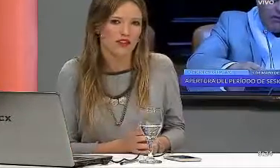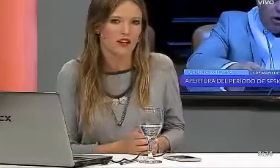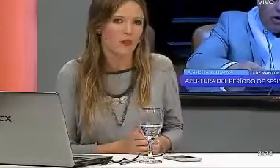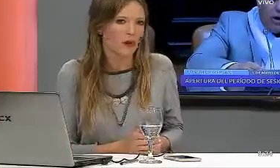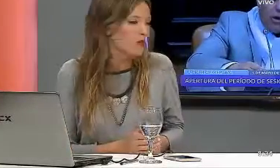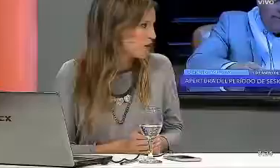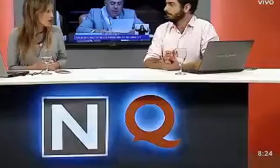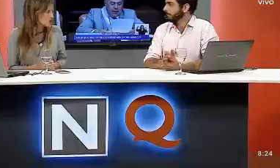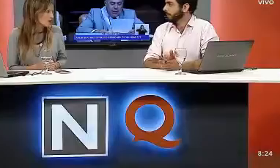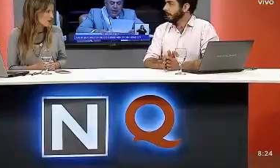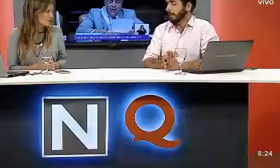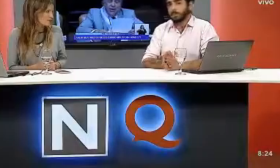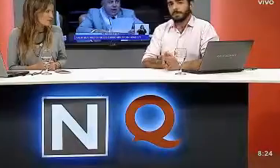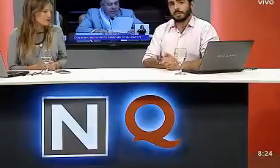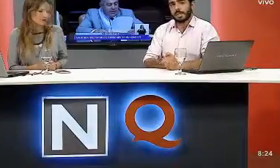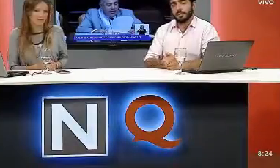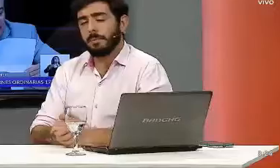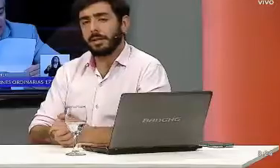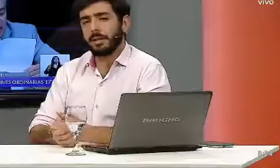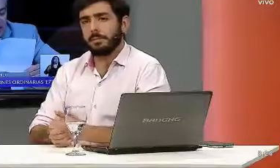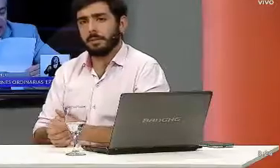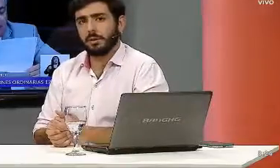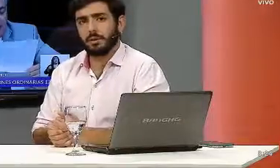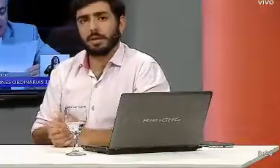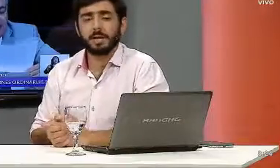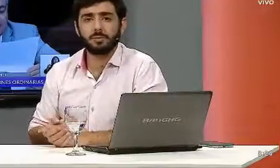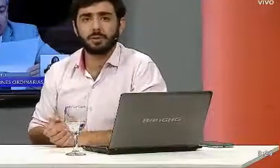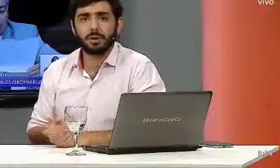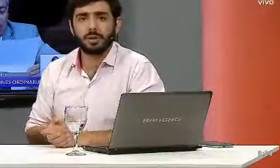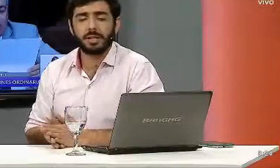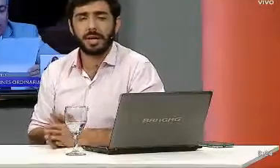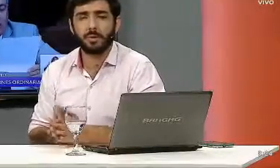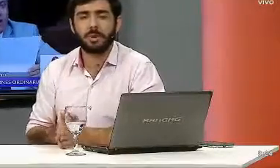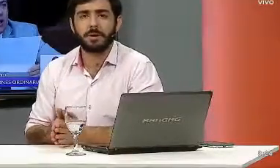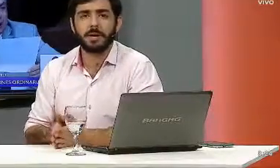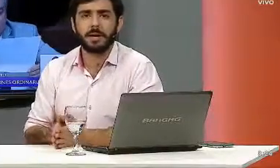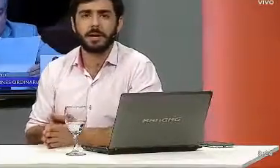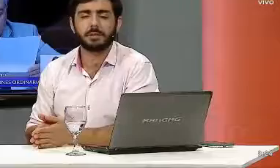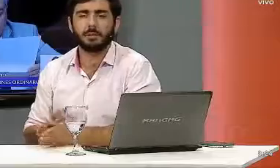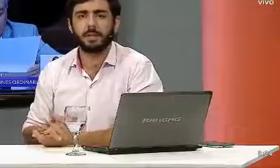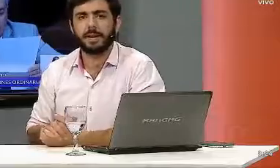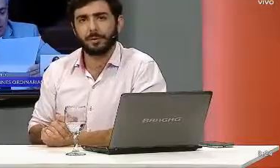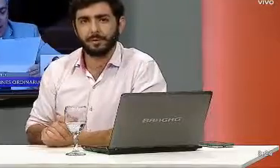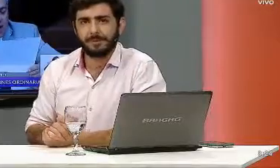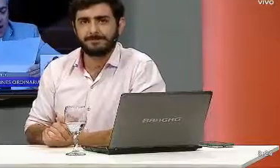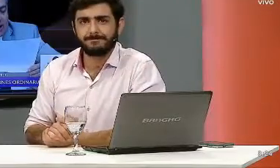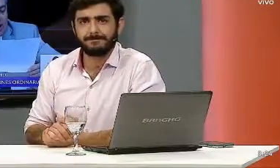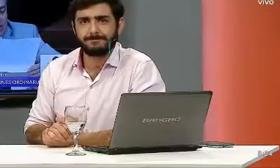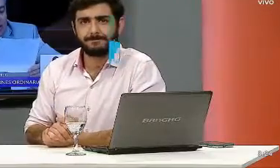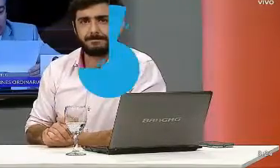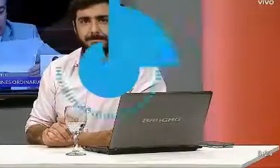considera hacer. Bueno, vamos a ver qué sucede. Y vamos a compartir el momento del anuncio de esta nueva medida en seguridad en la